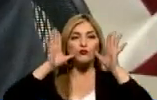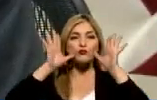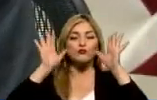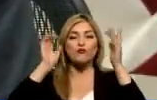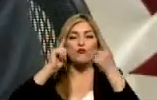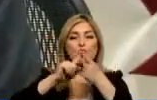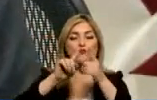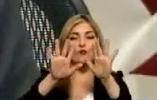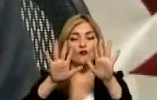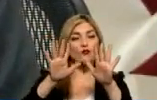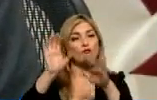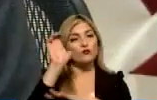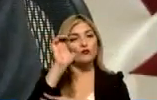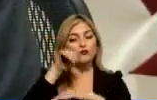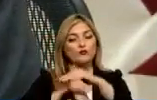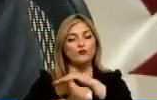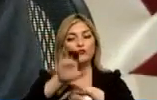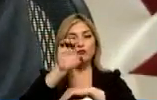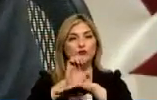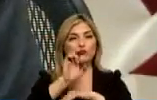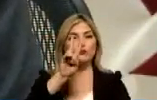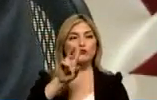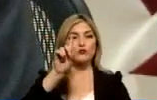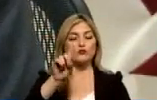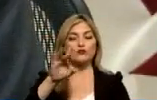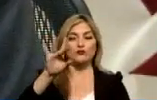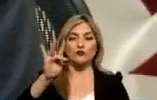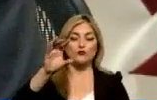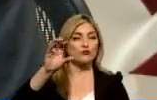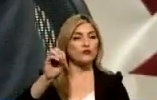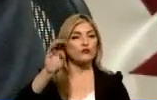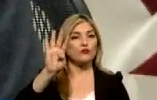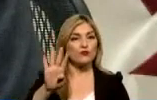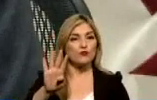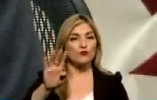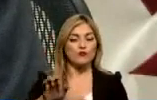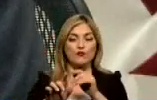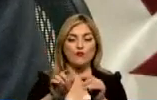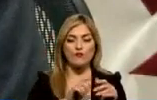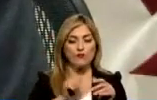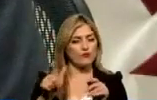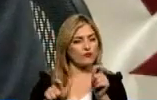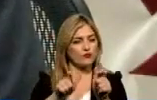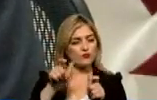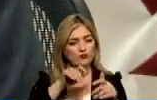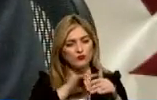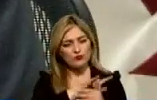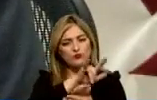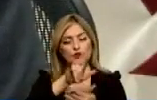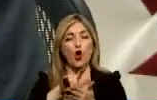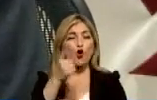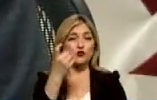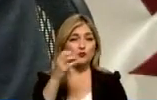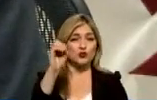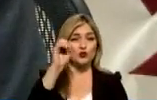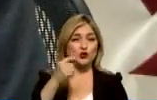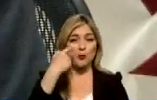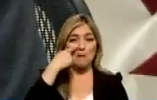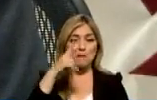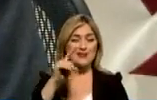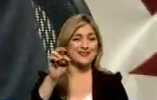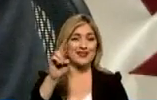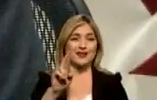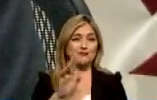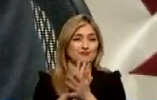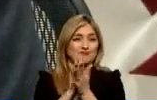hasta el 10 de enero han ingresado al Ecuador 21.804 pasajeros. El 11% no traían pruebas de PCR. Ahora, con esta